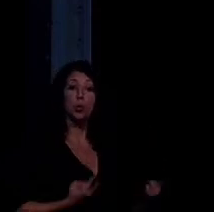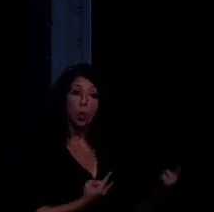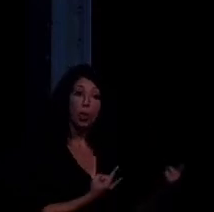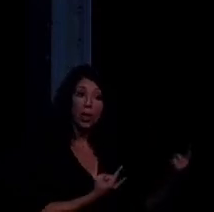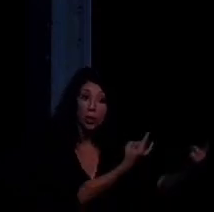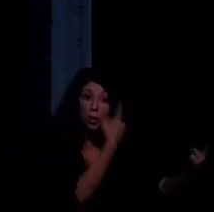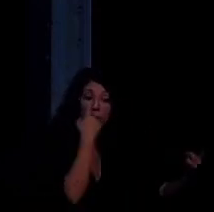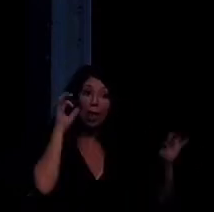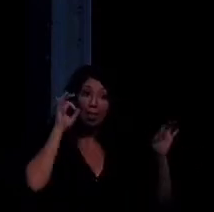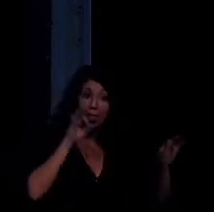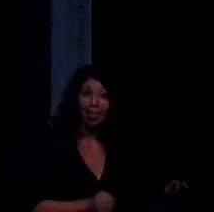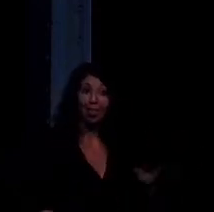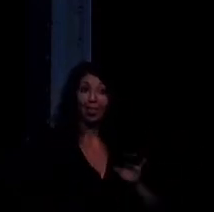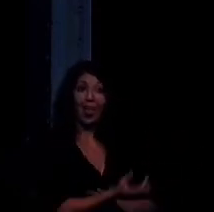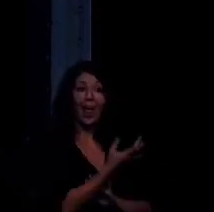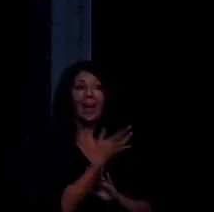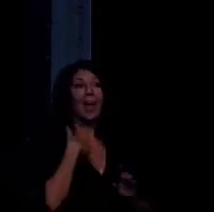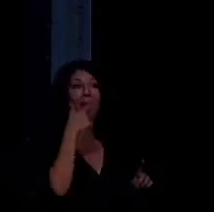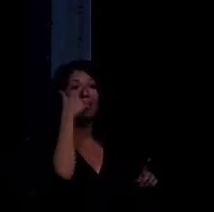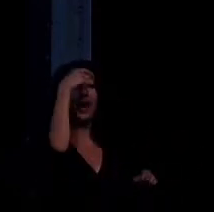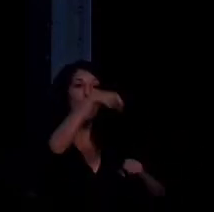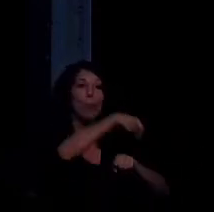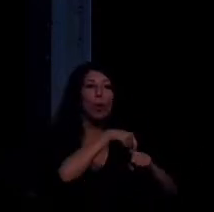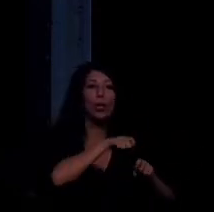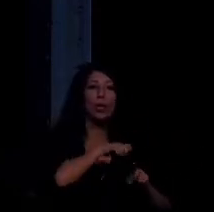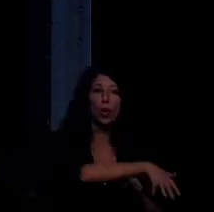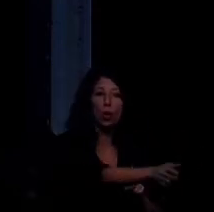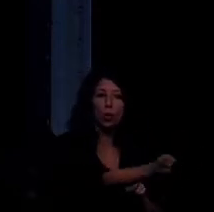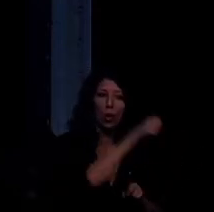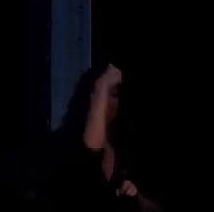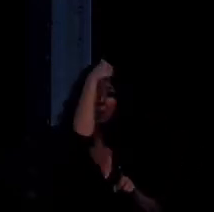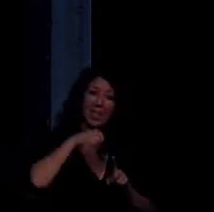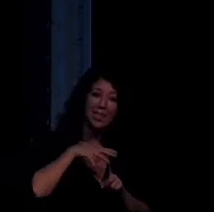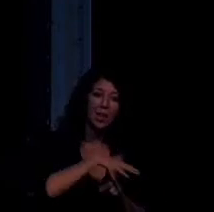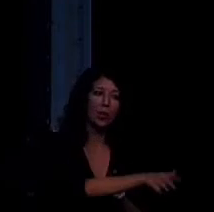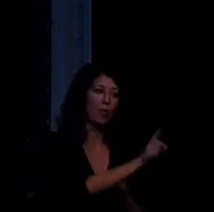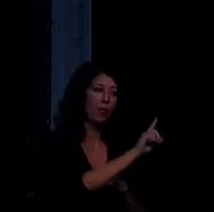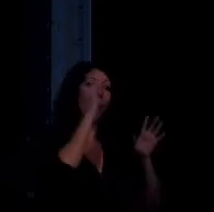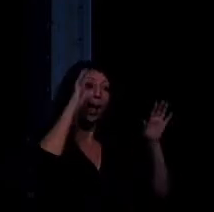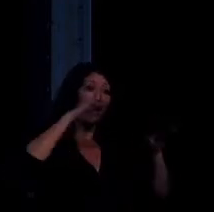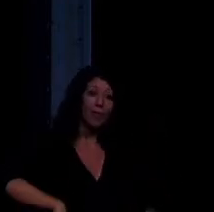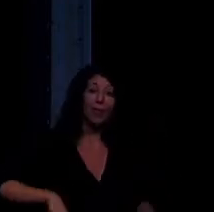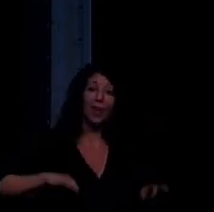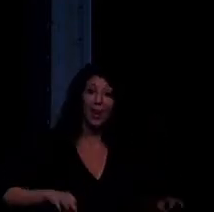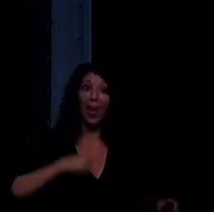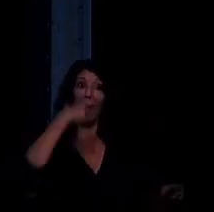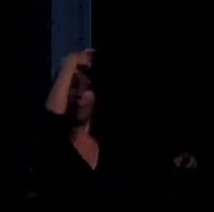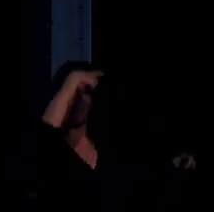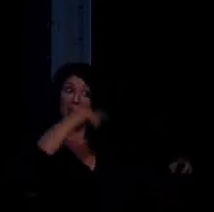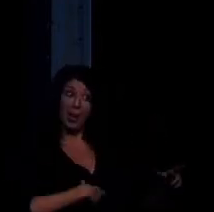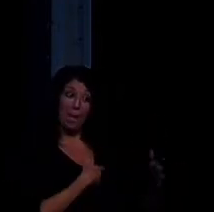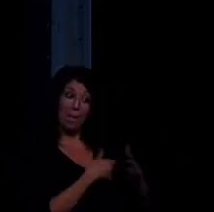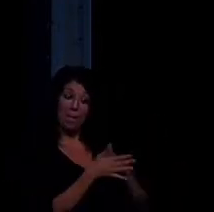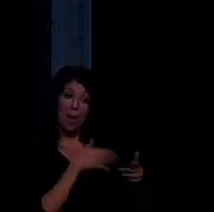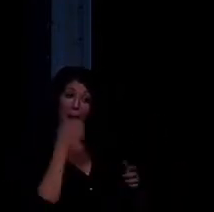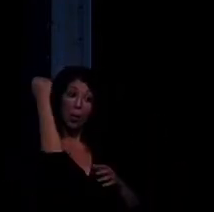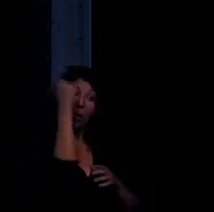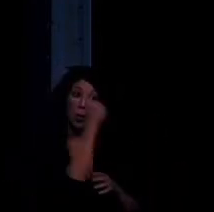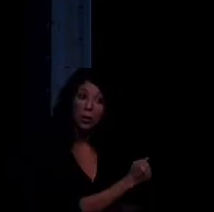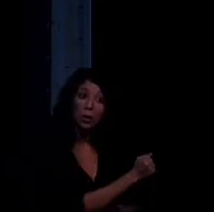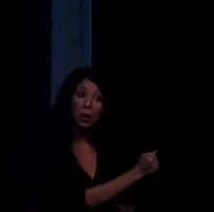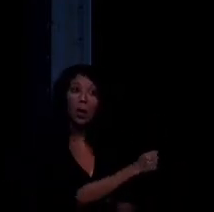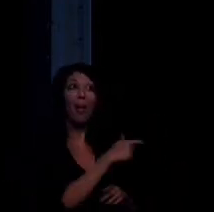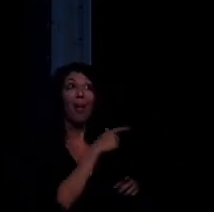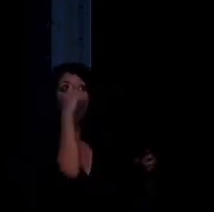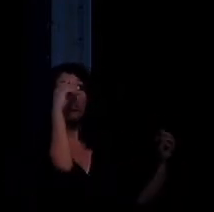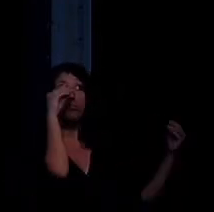que acontece, no tiene ideología política, no tiene ideología machista y, por lo tanto, el sujeto que agrede la ideología a la que tenemos